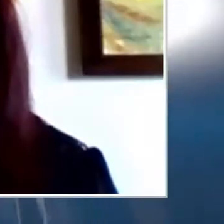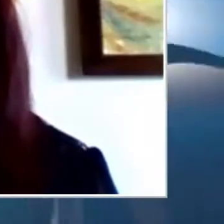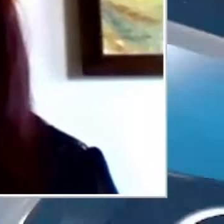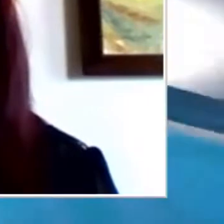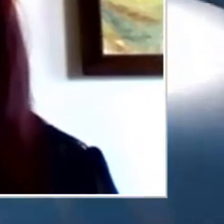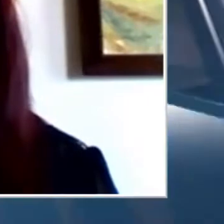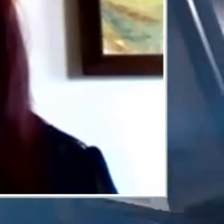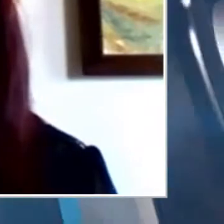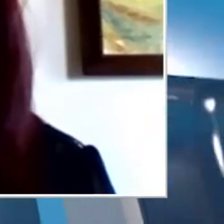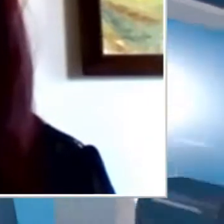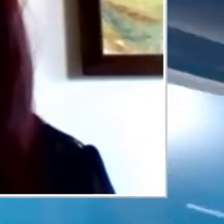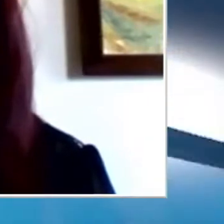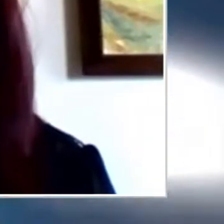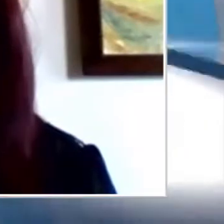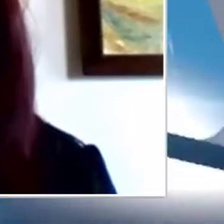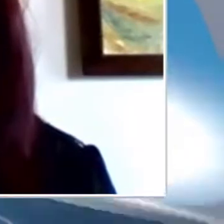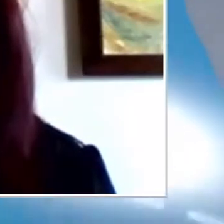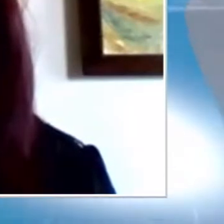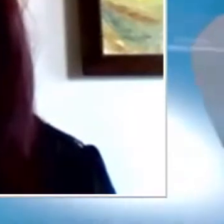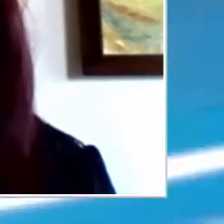en Derecho, su casa.